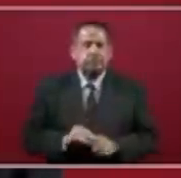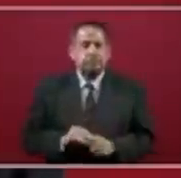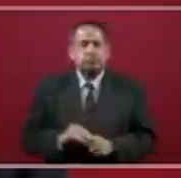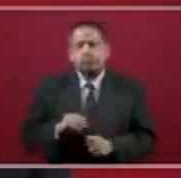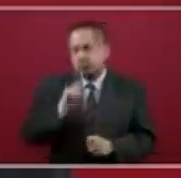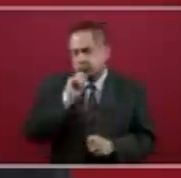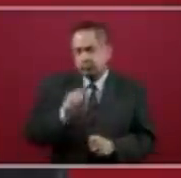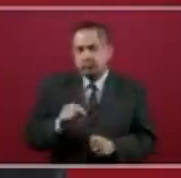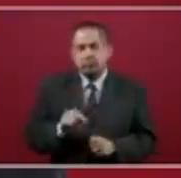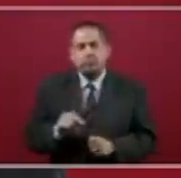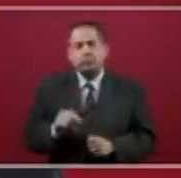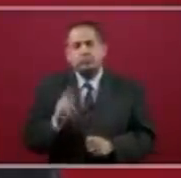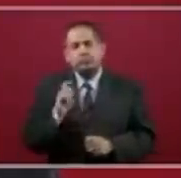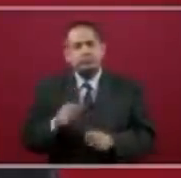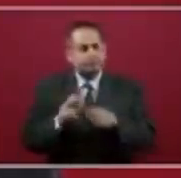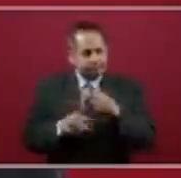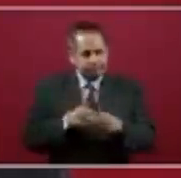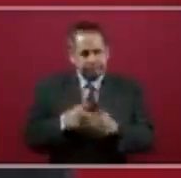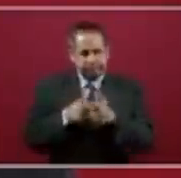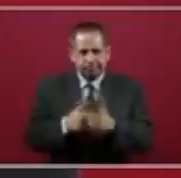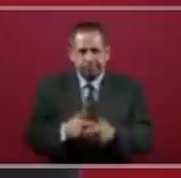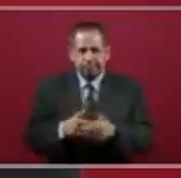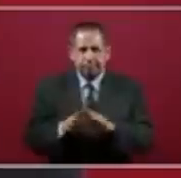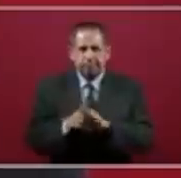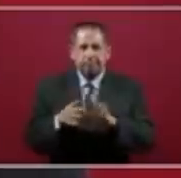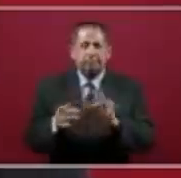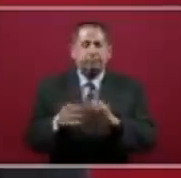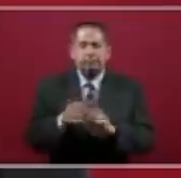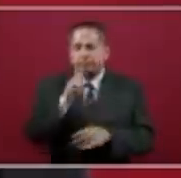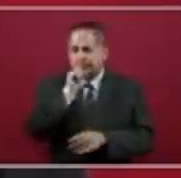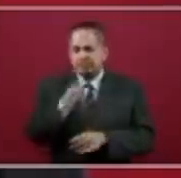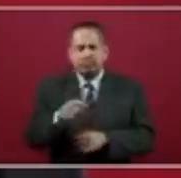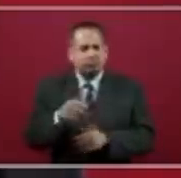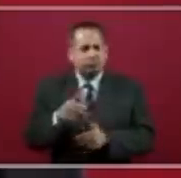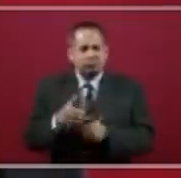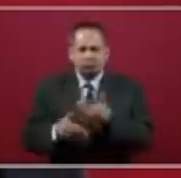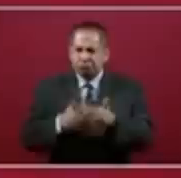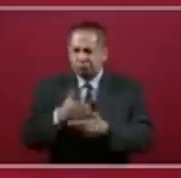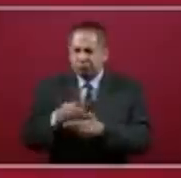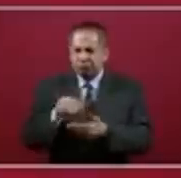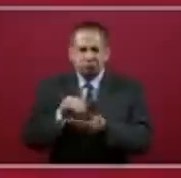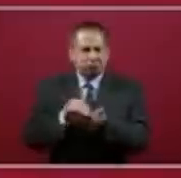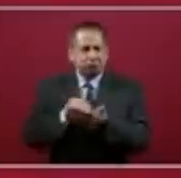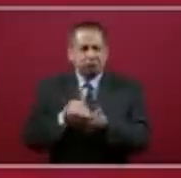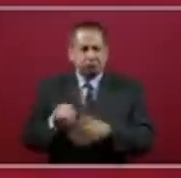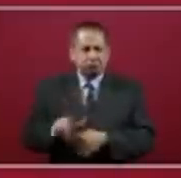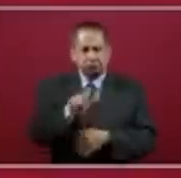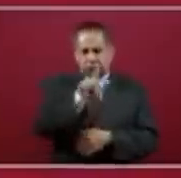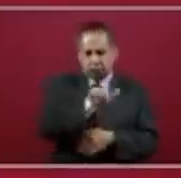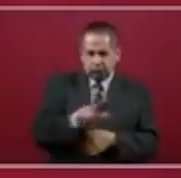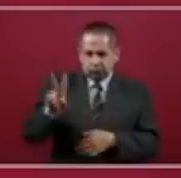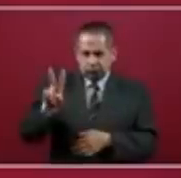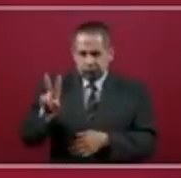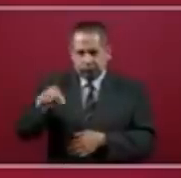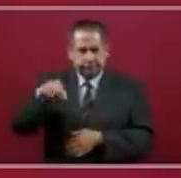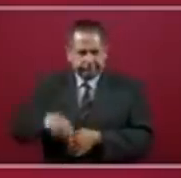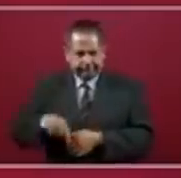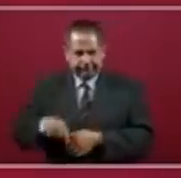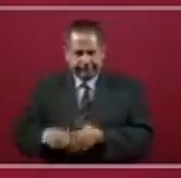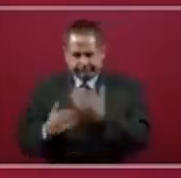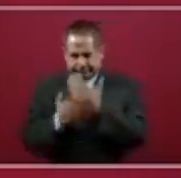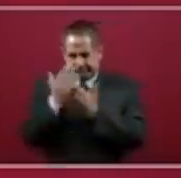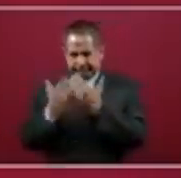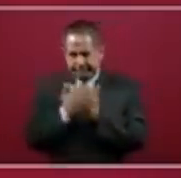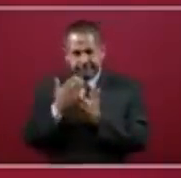Vamos a seguir con la misma dinámica de lunes a viernes aquí, en la